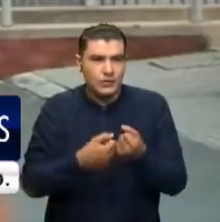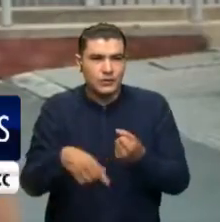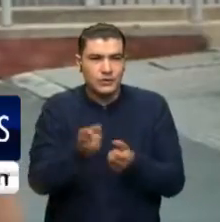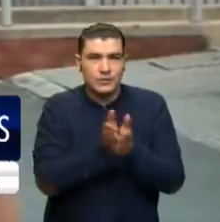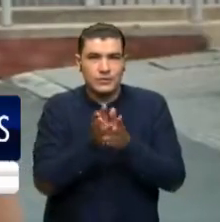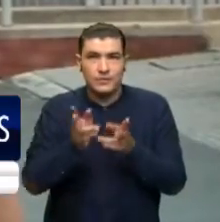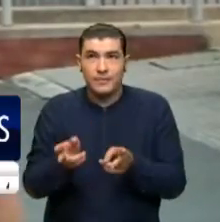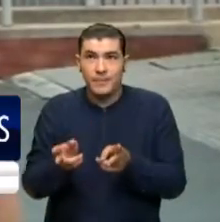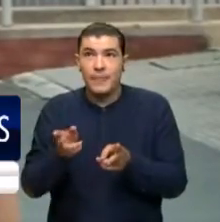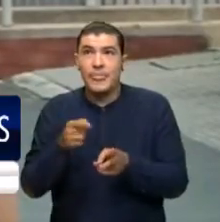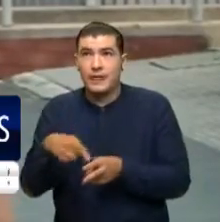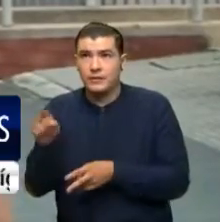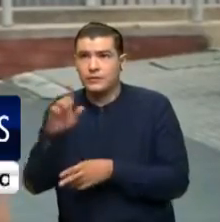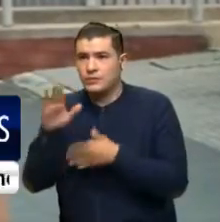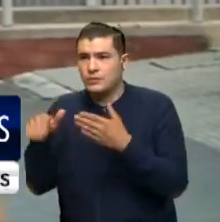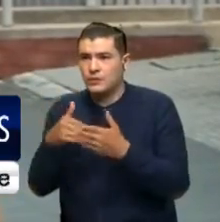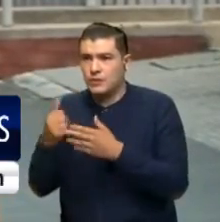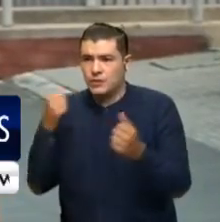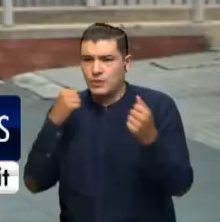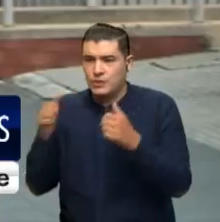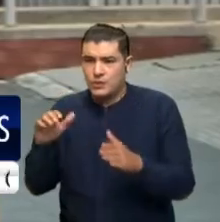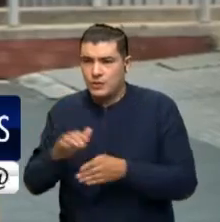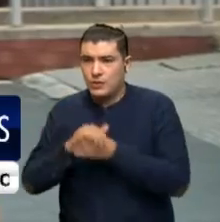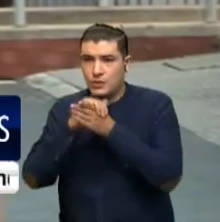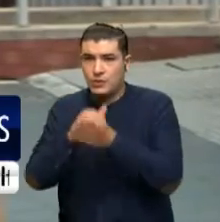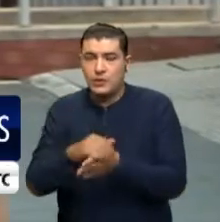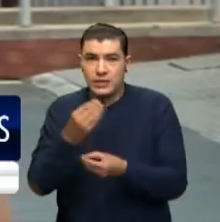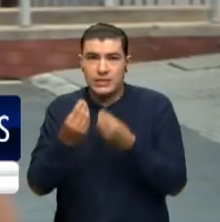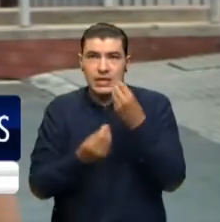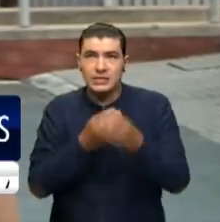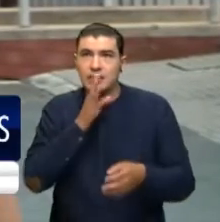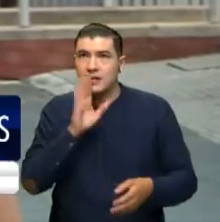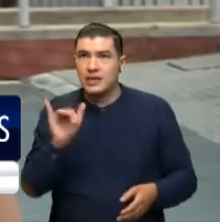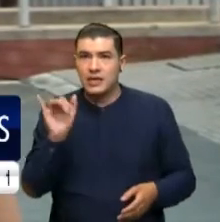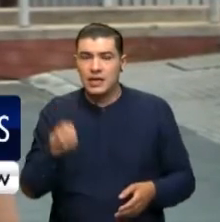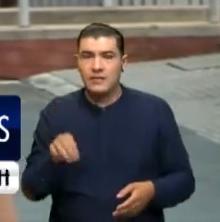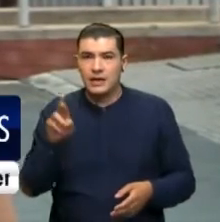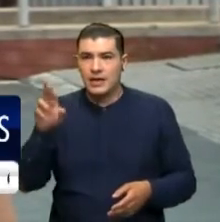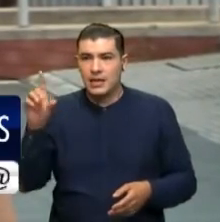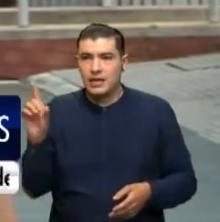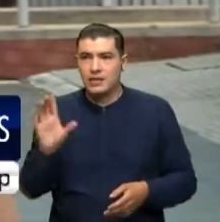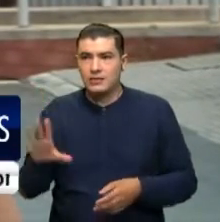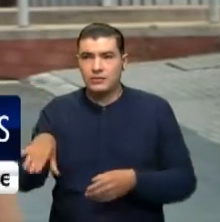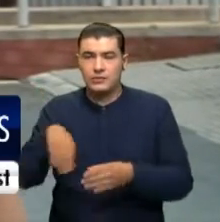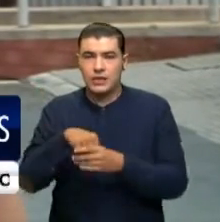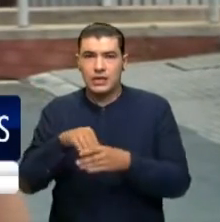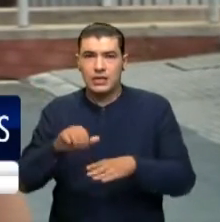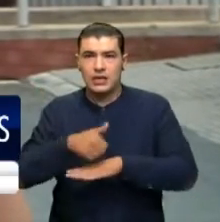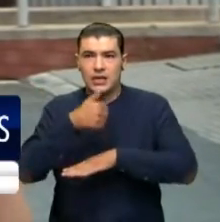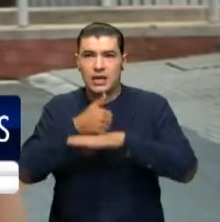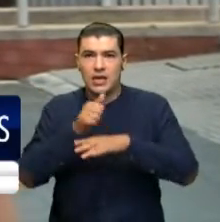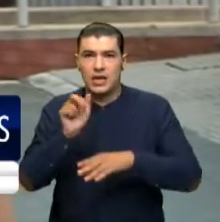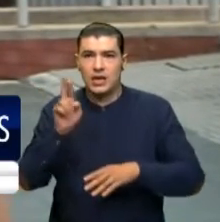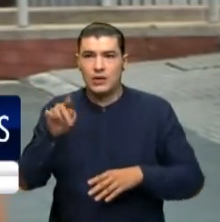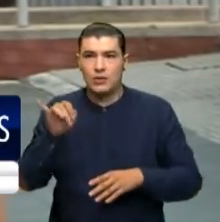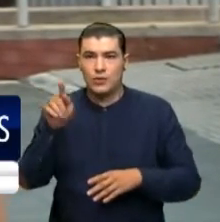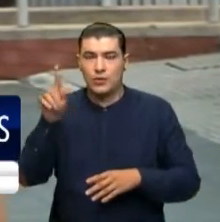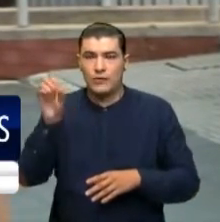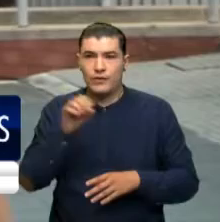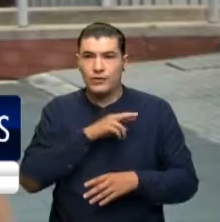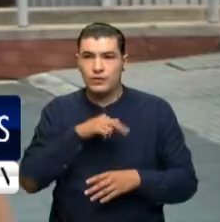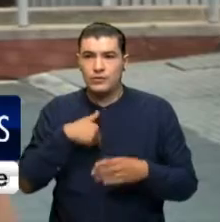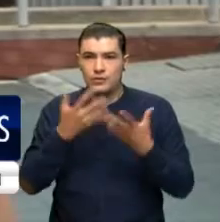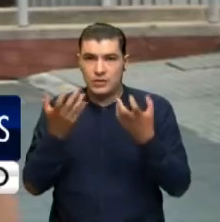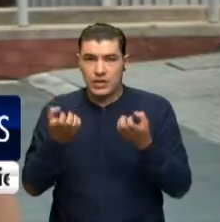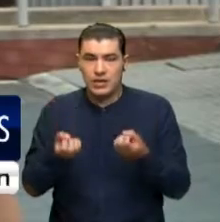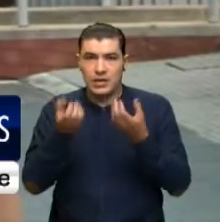la recuperación se va a hacer en fisio gym la gestión se hizo por él y mrd por parte del director arnulfo entonces también queremos